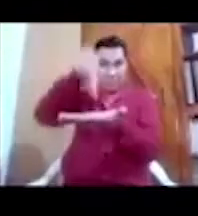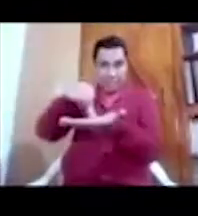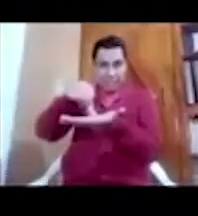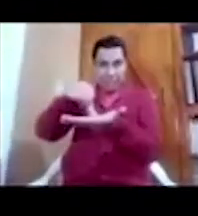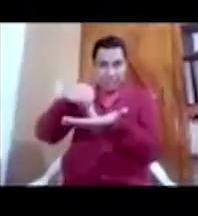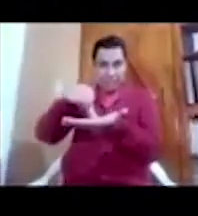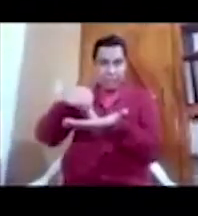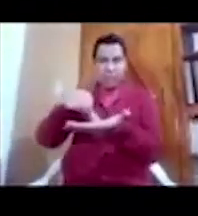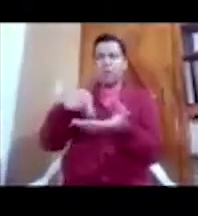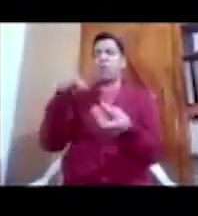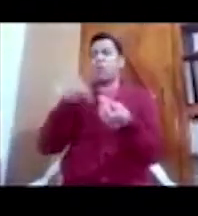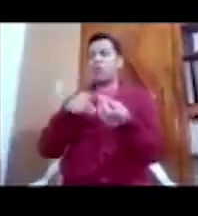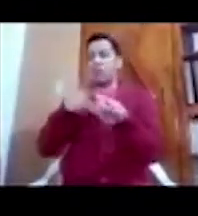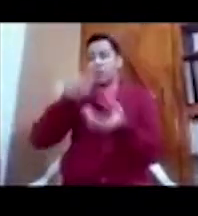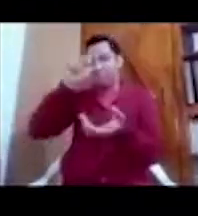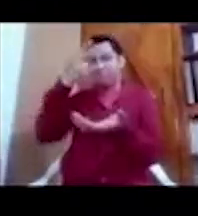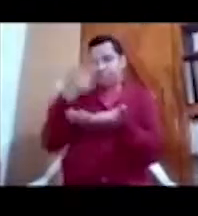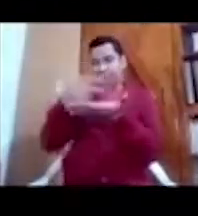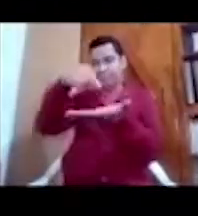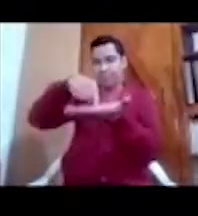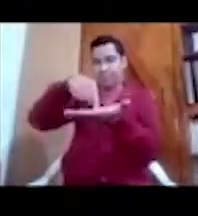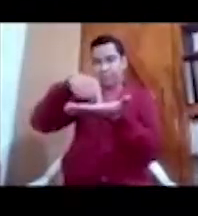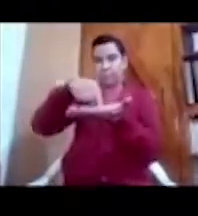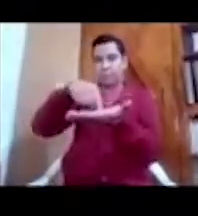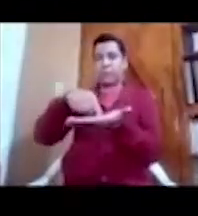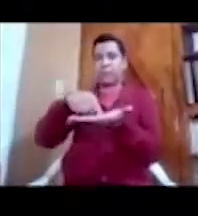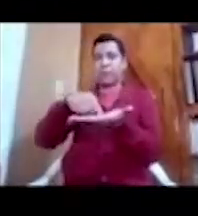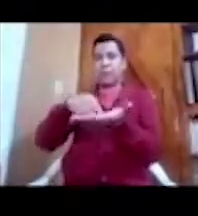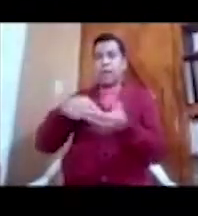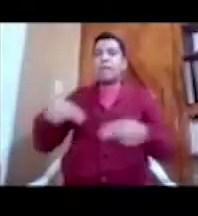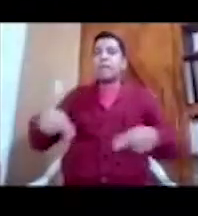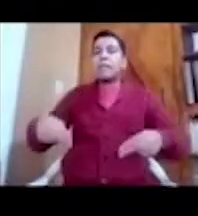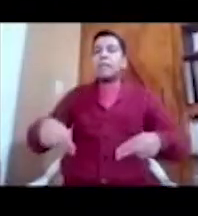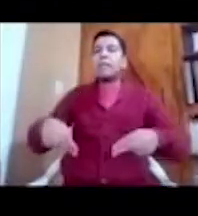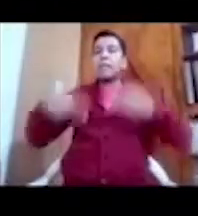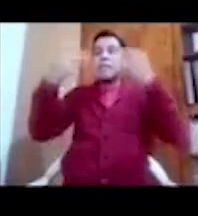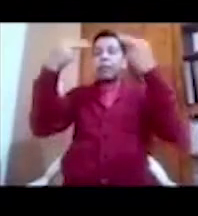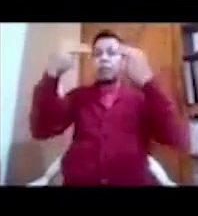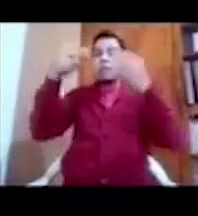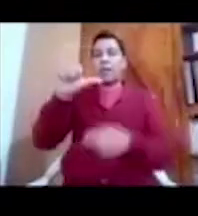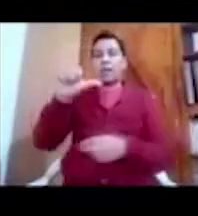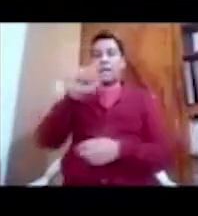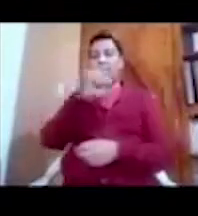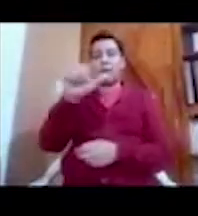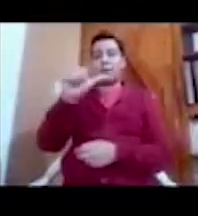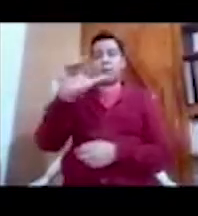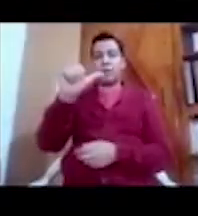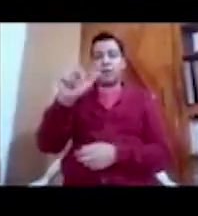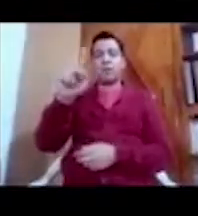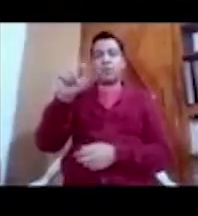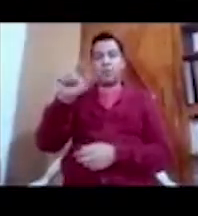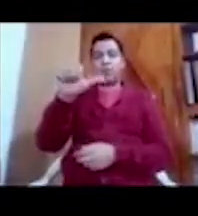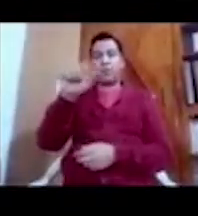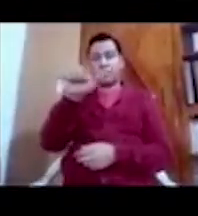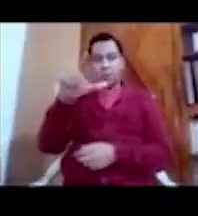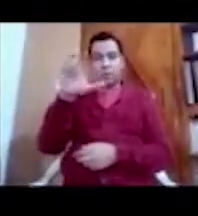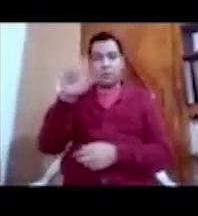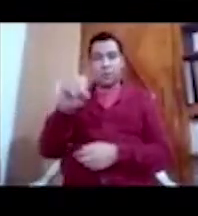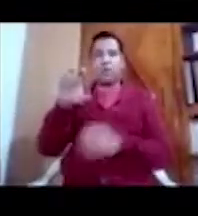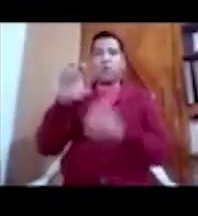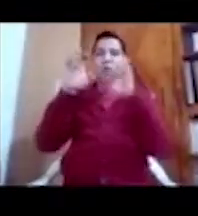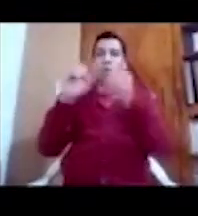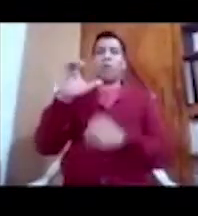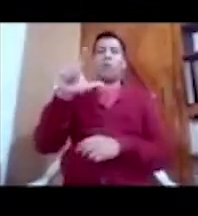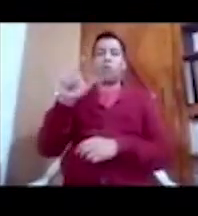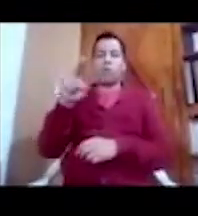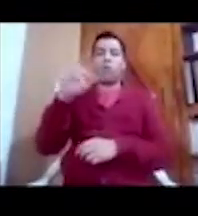Mexicotlatelolco, Mexicotenochtitlán, fue una negociación con Azcapotzalco y con Coloacán. No fue que pudieran asentarse libremente,